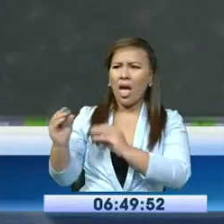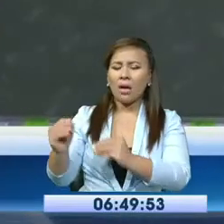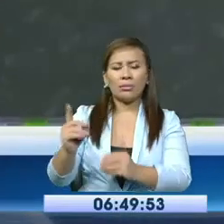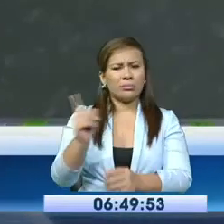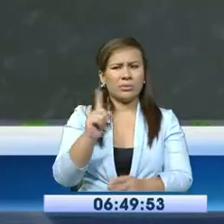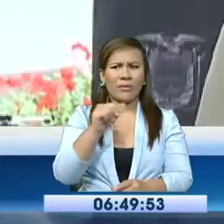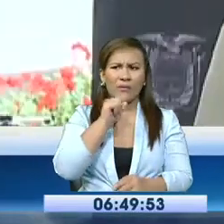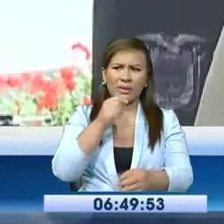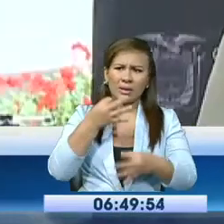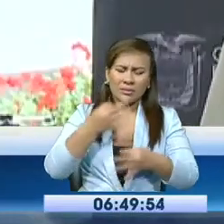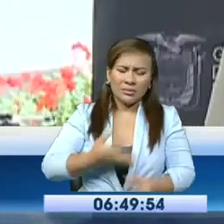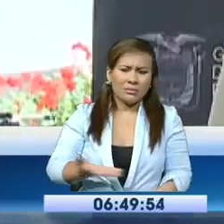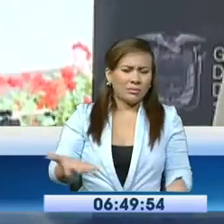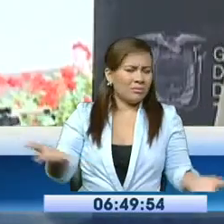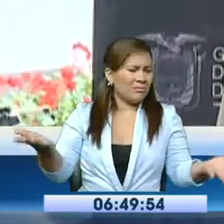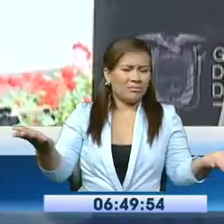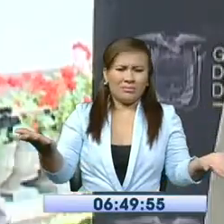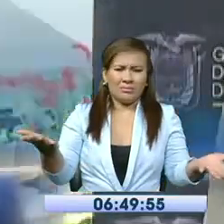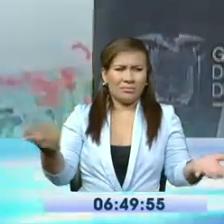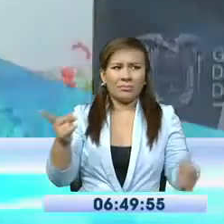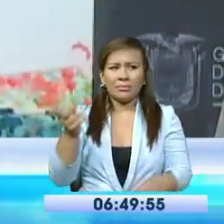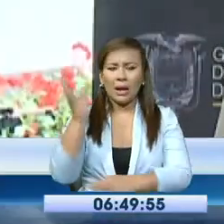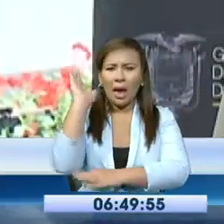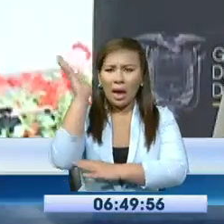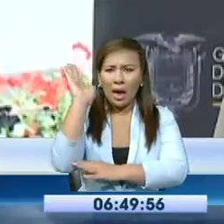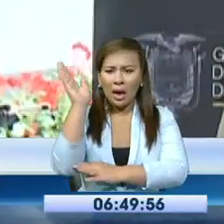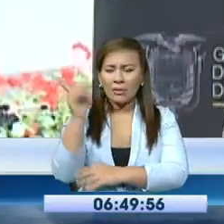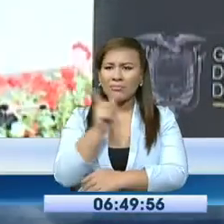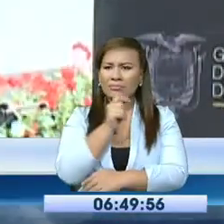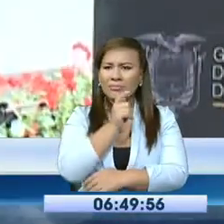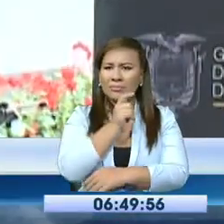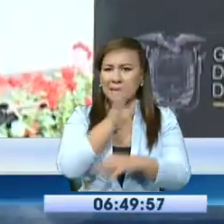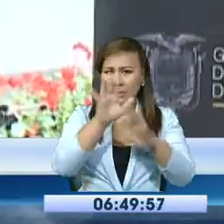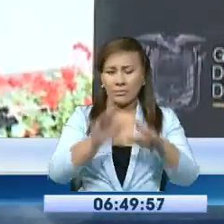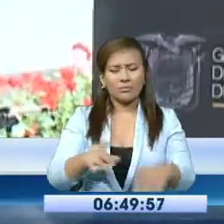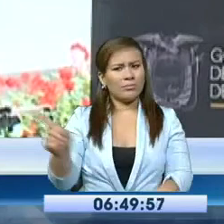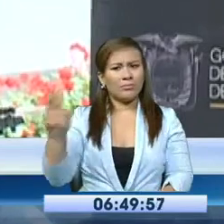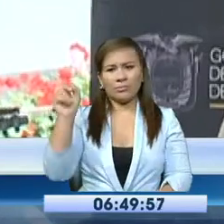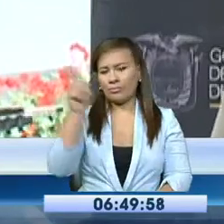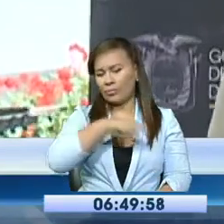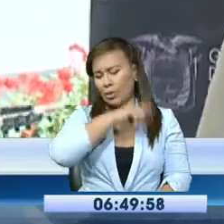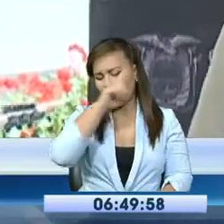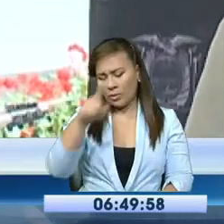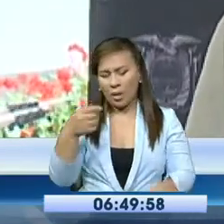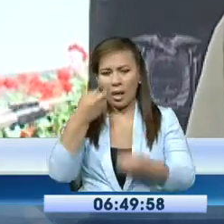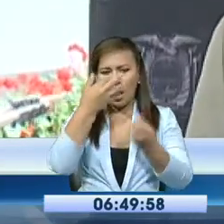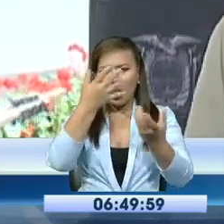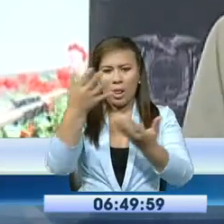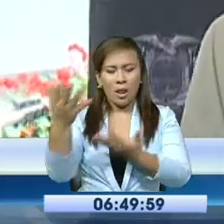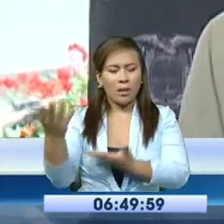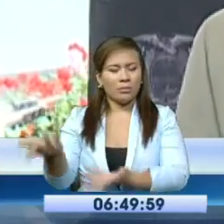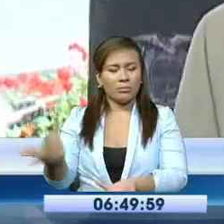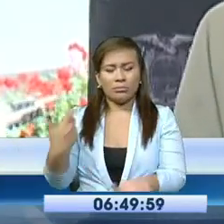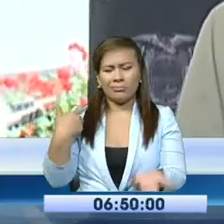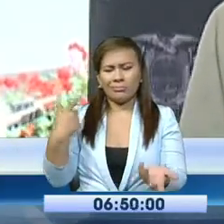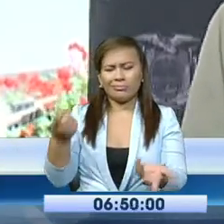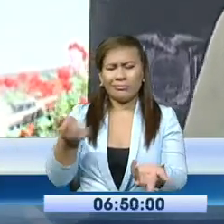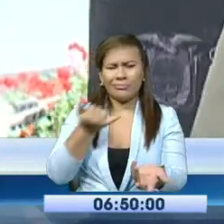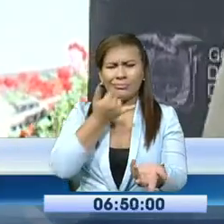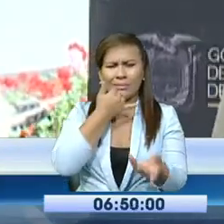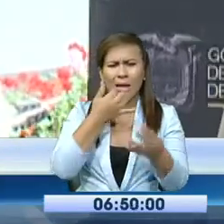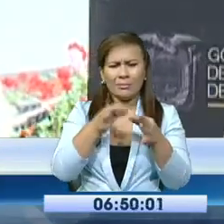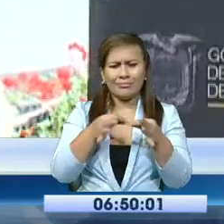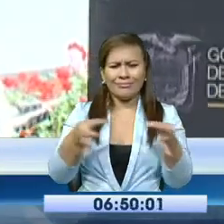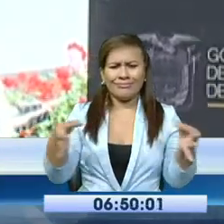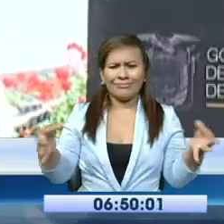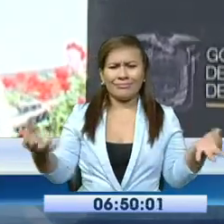no adecuado. Las declaraciones me parece que fueron imprecisas en un contexto que no